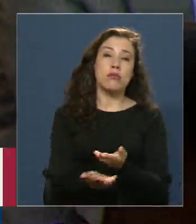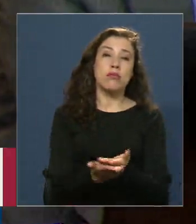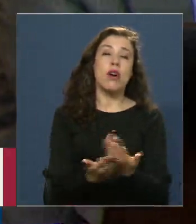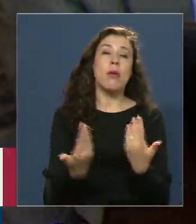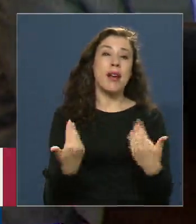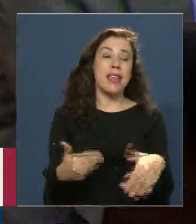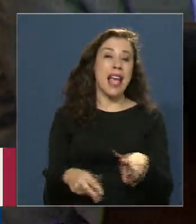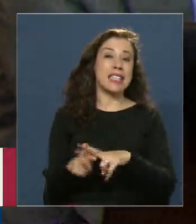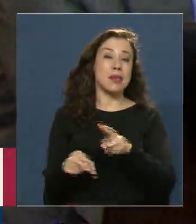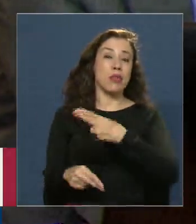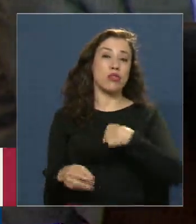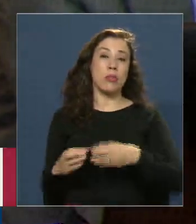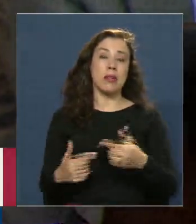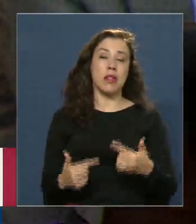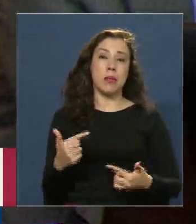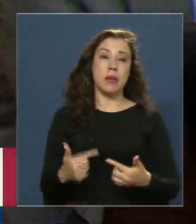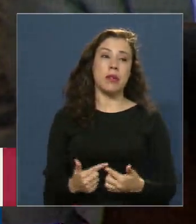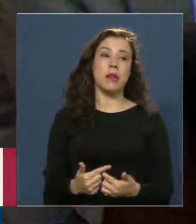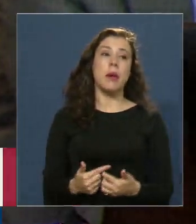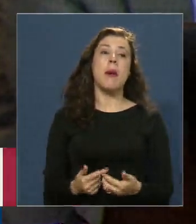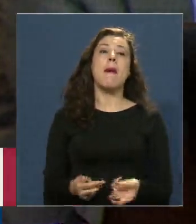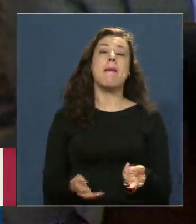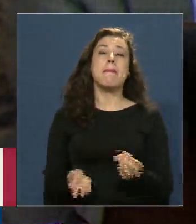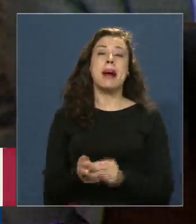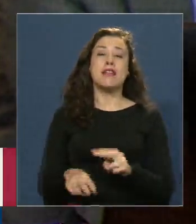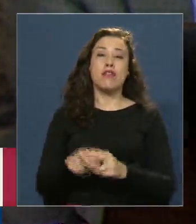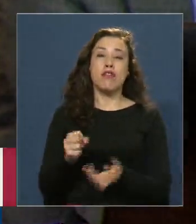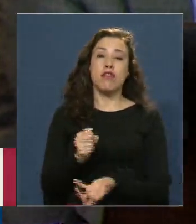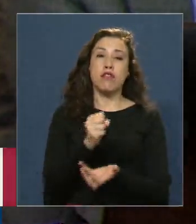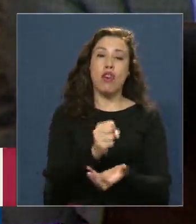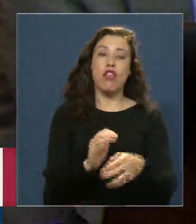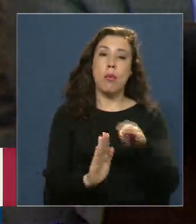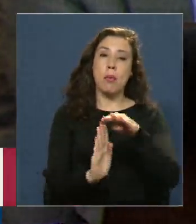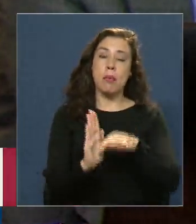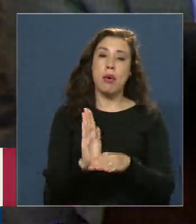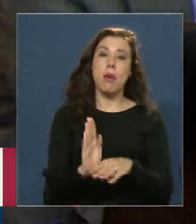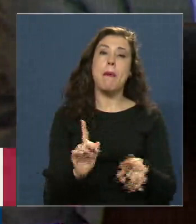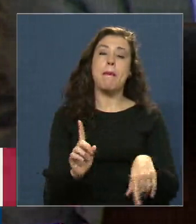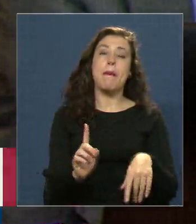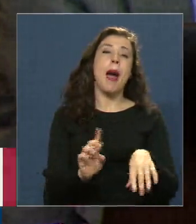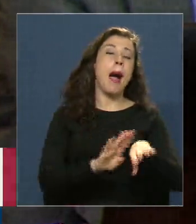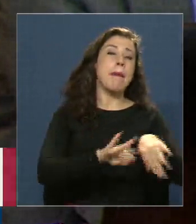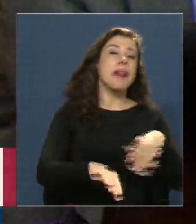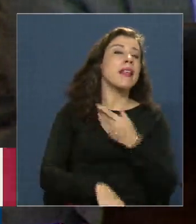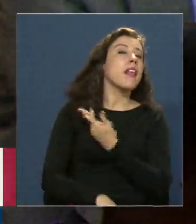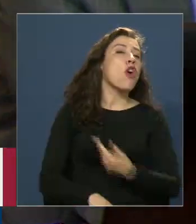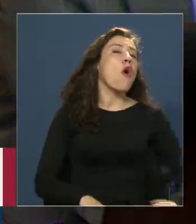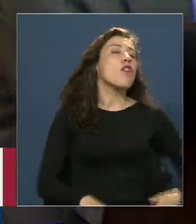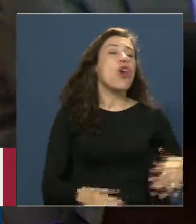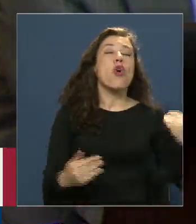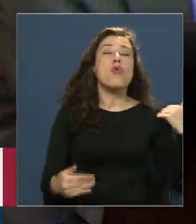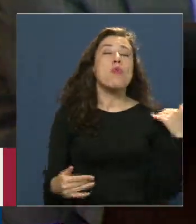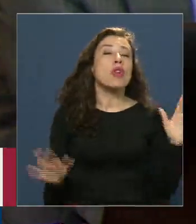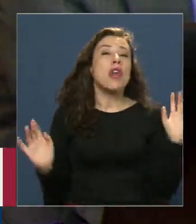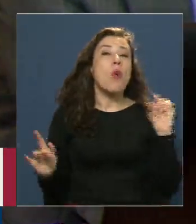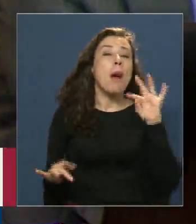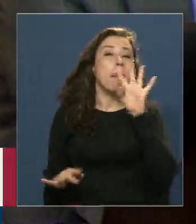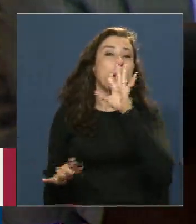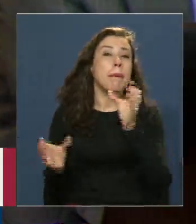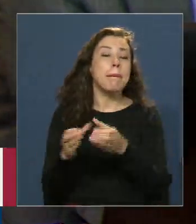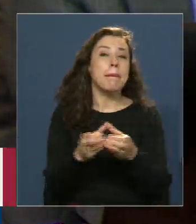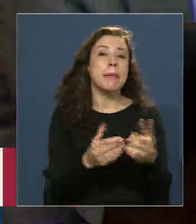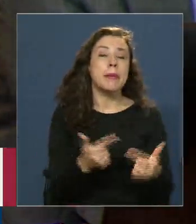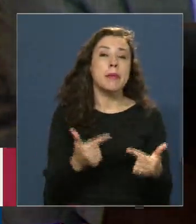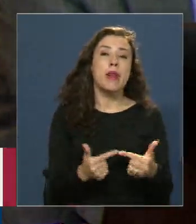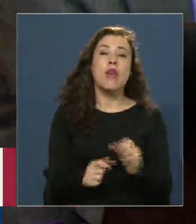bancada. Sumar más recursos y programas, como los dijimos, más allá del gobierno de turno. No podemos estar con